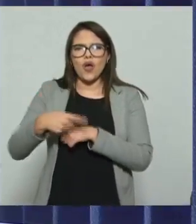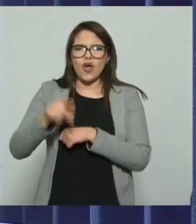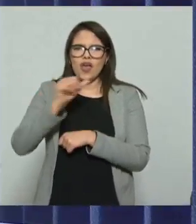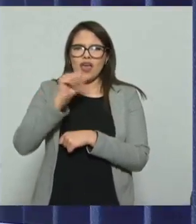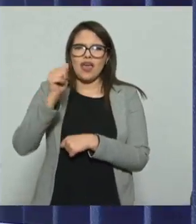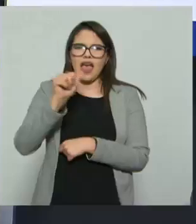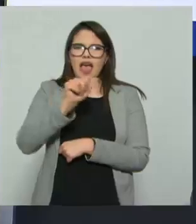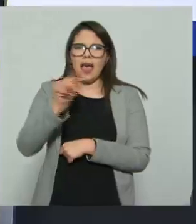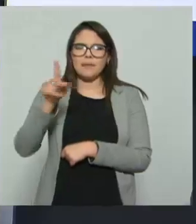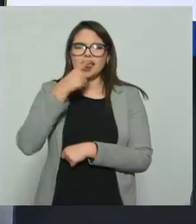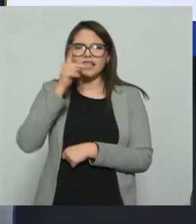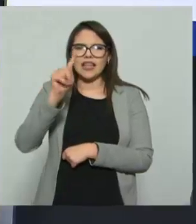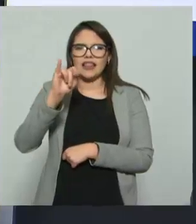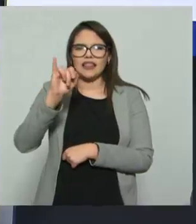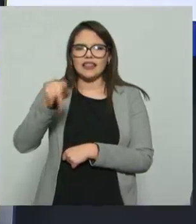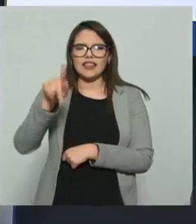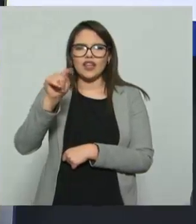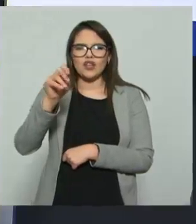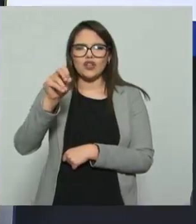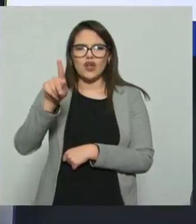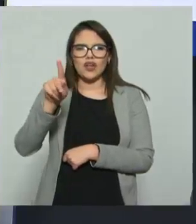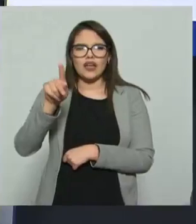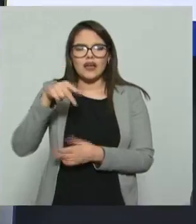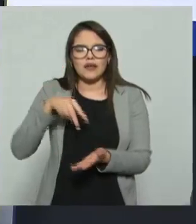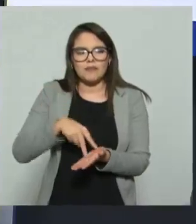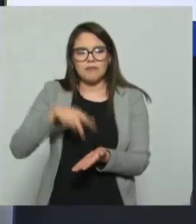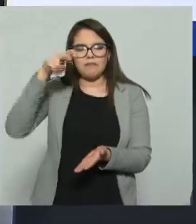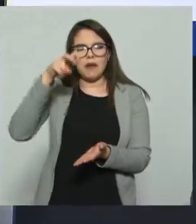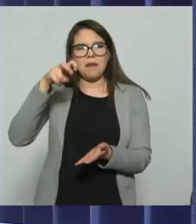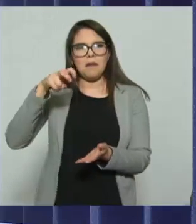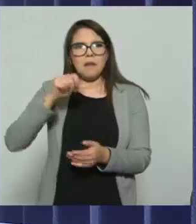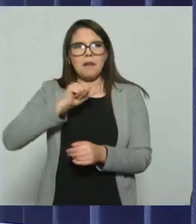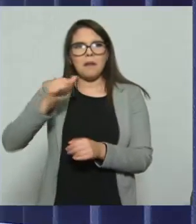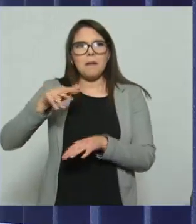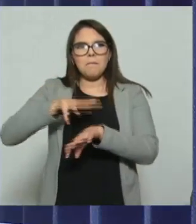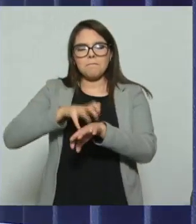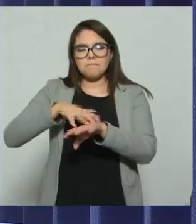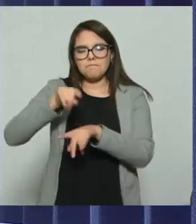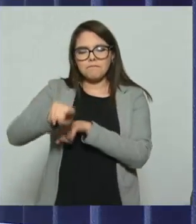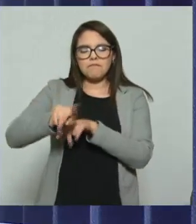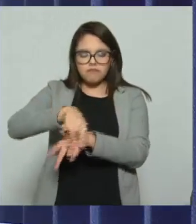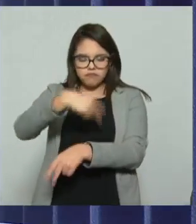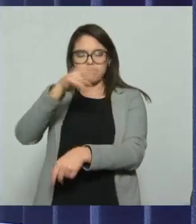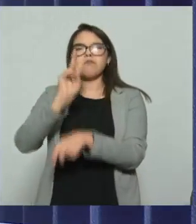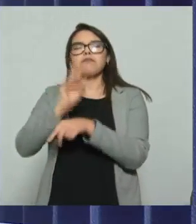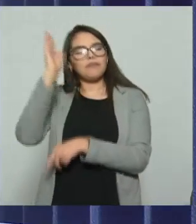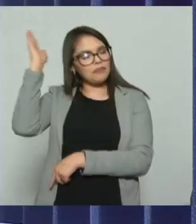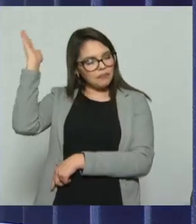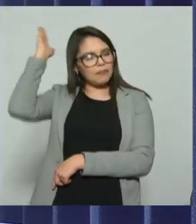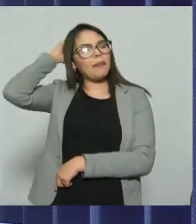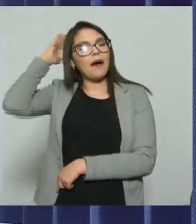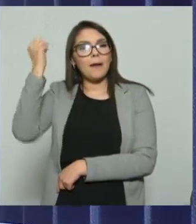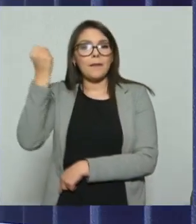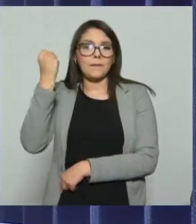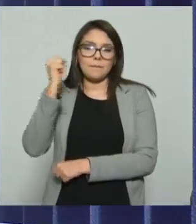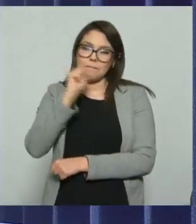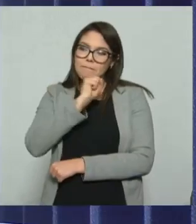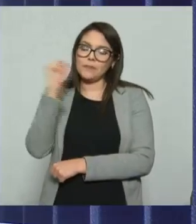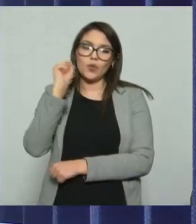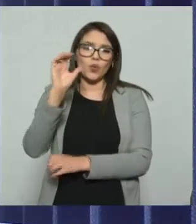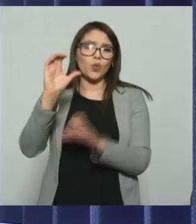Que se arrojan y se rompen el cráneo. Ese es el nuevo reto de los adolescentes. Tenga usted muchísimo cuidado porque su hijo puede perder la